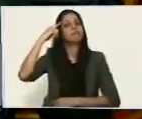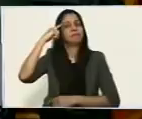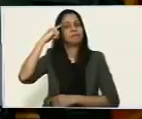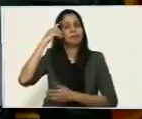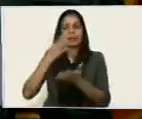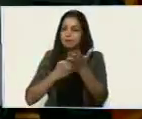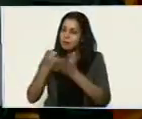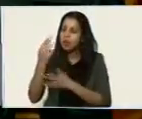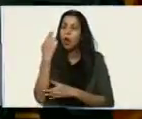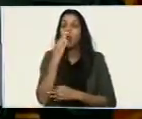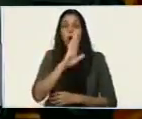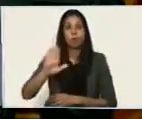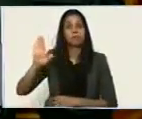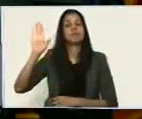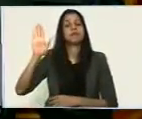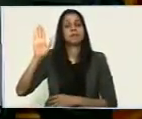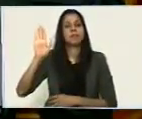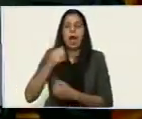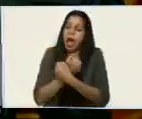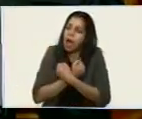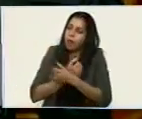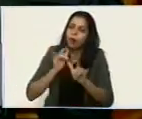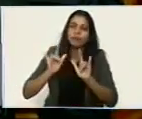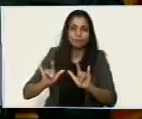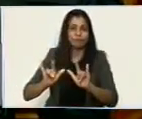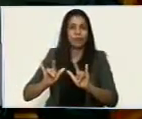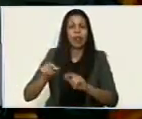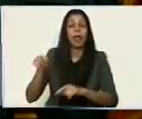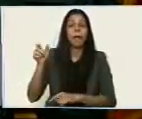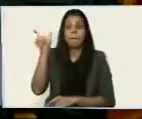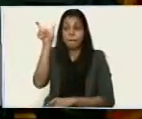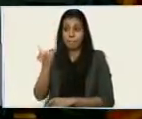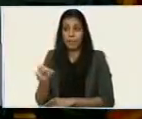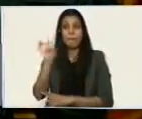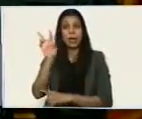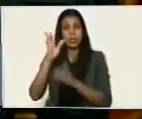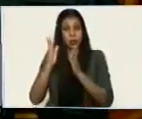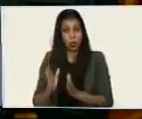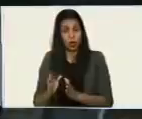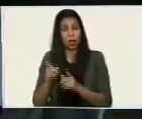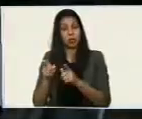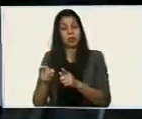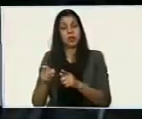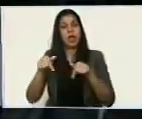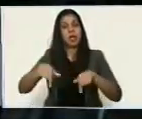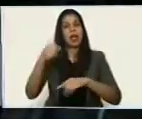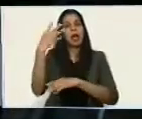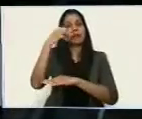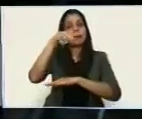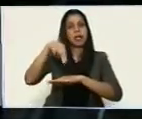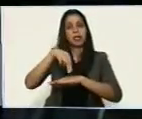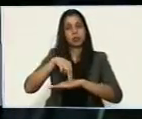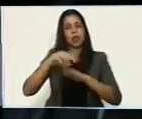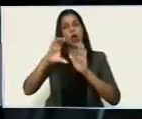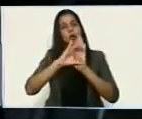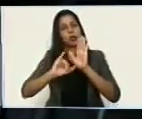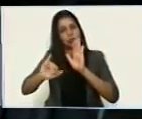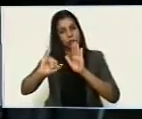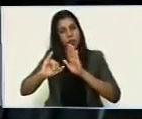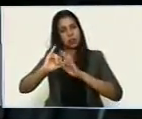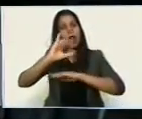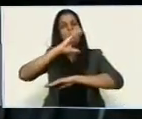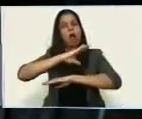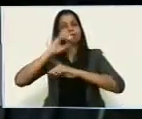su compromiso, de su amor como hombre venezolano para que esta Asamblea Nacional Constituyente cumpla con